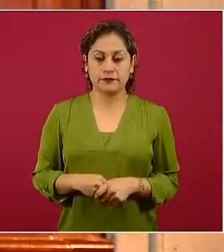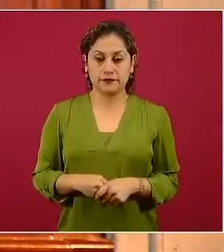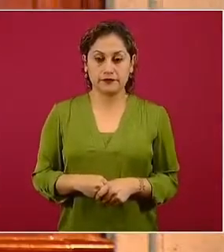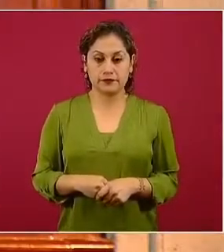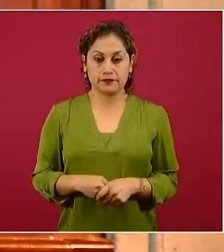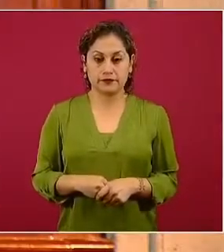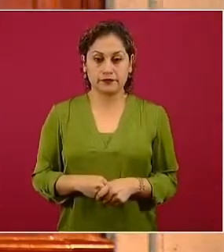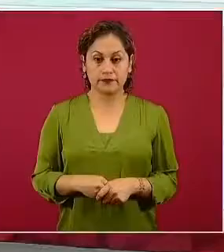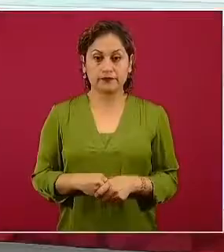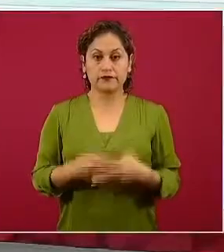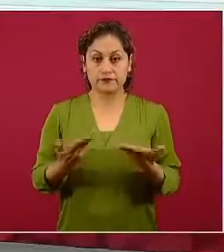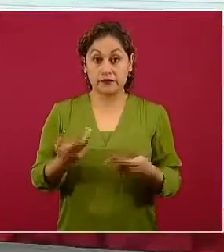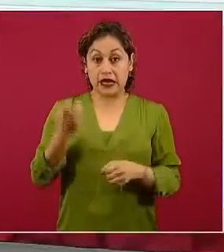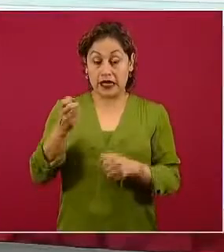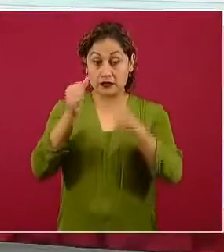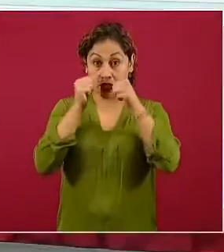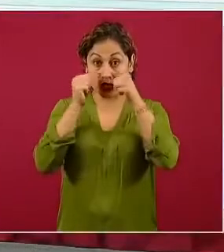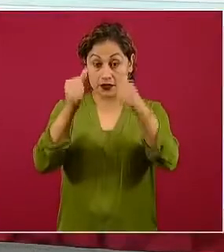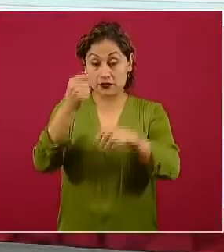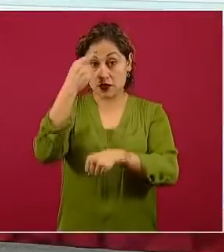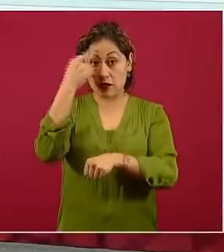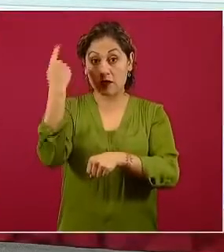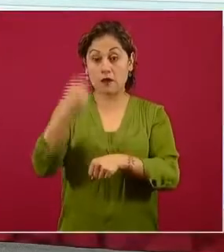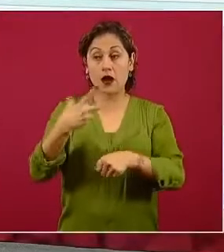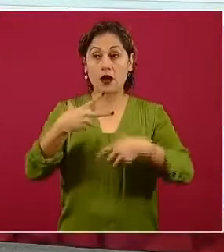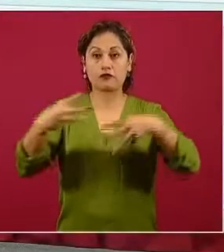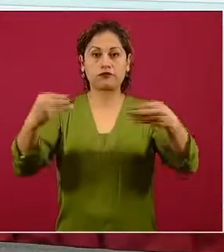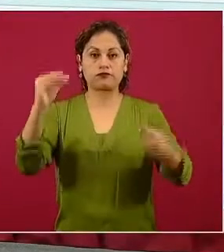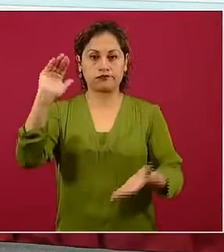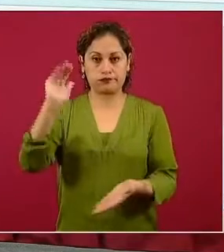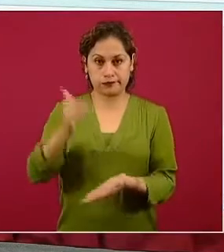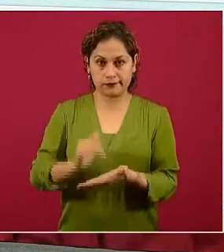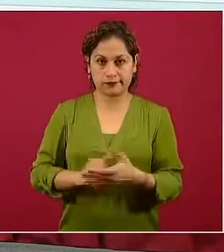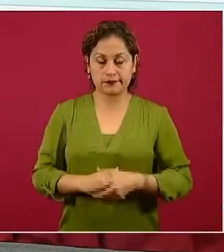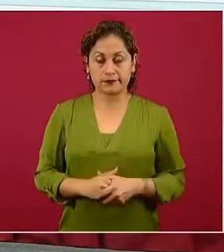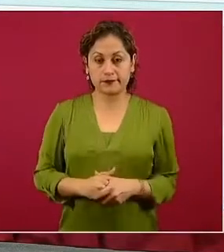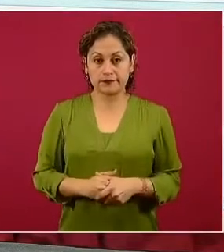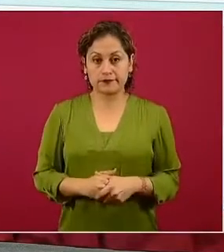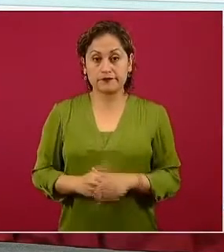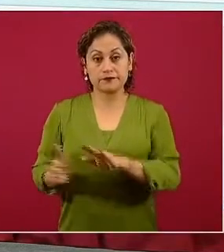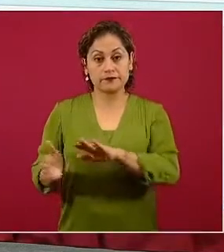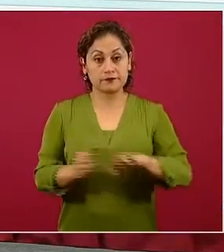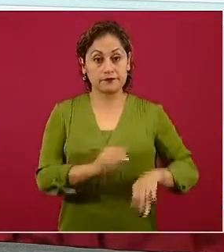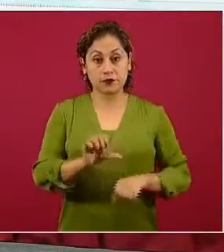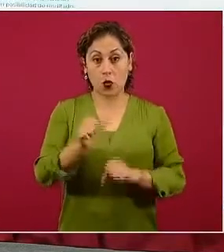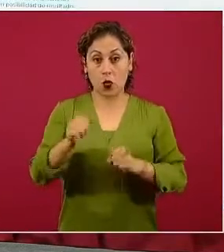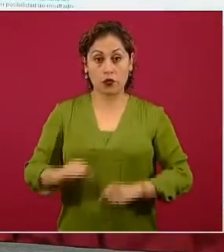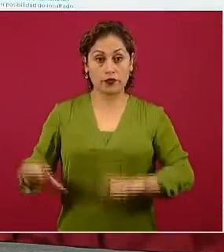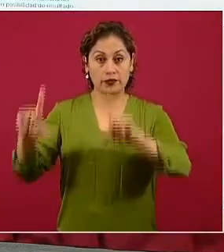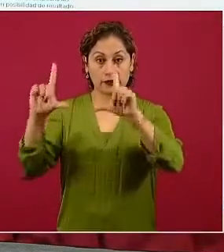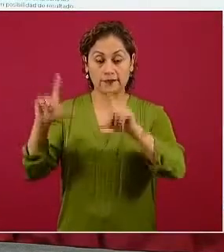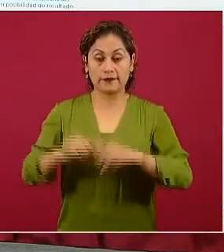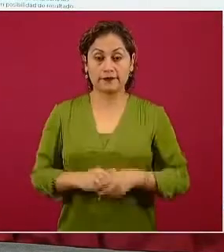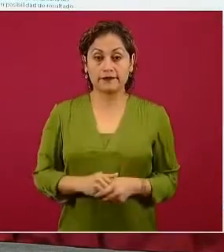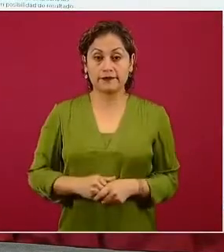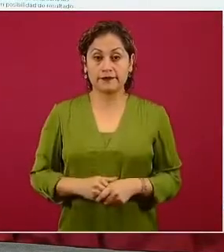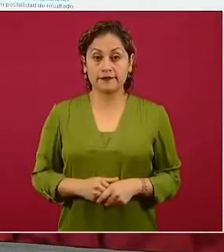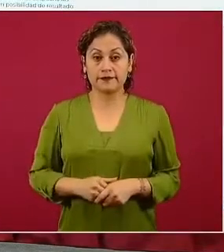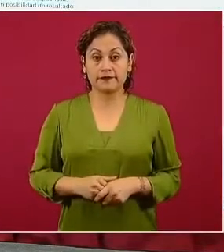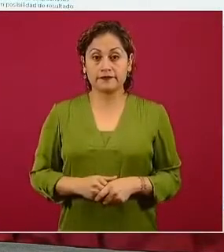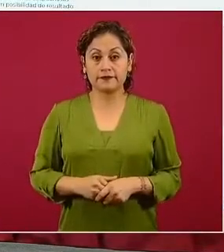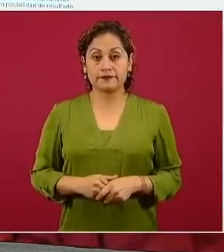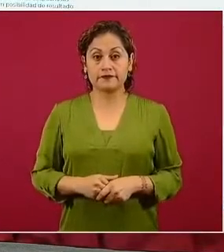el virus y que éste continúe incrementándose. Veamos la siguiente diapositiva. Vamos a enfocar